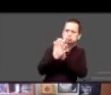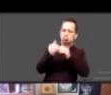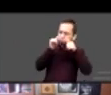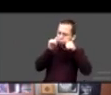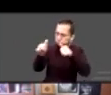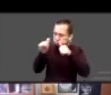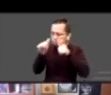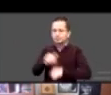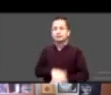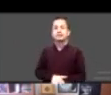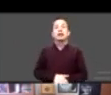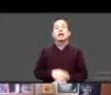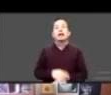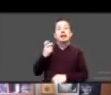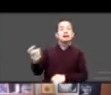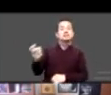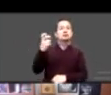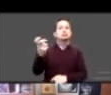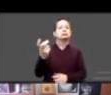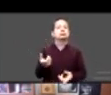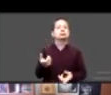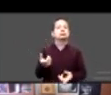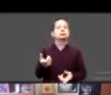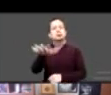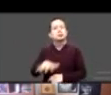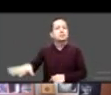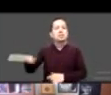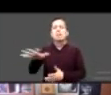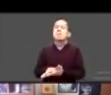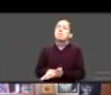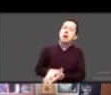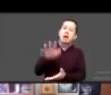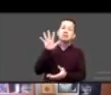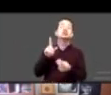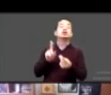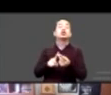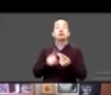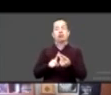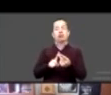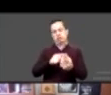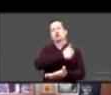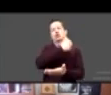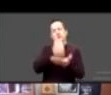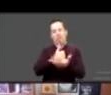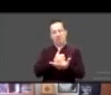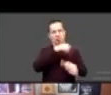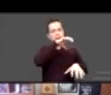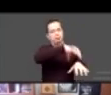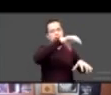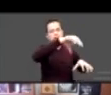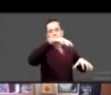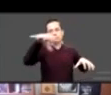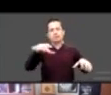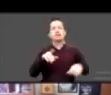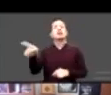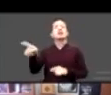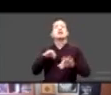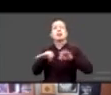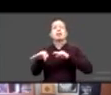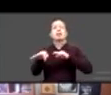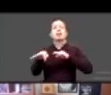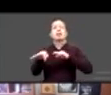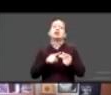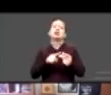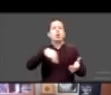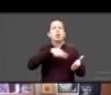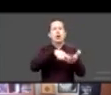mencionar, se encuentran en su mayoría en localidades urbanas, y trabajan en los servicios amigables de los cuales les comentaré más adelante, pero